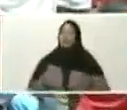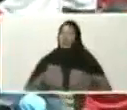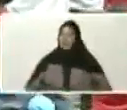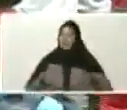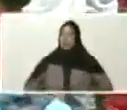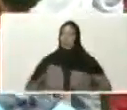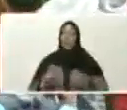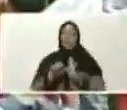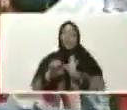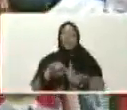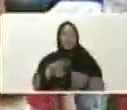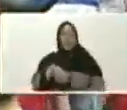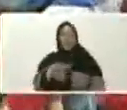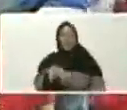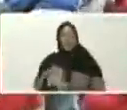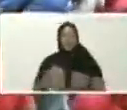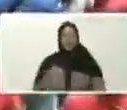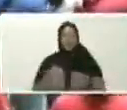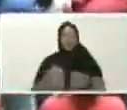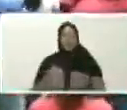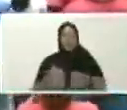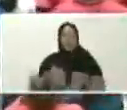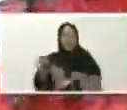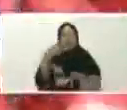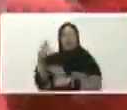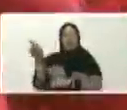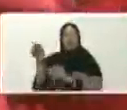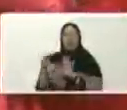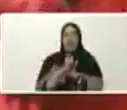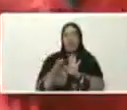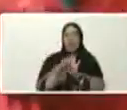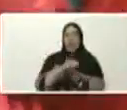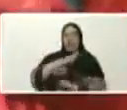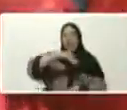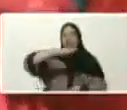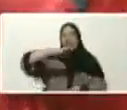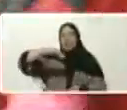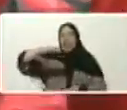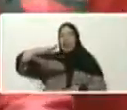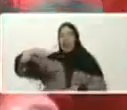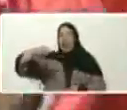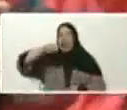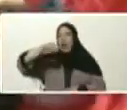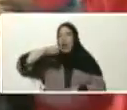¿De dónde eres tú, Greila? De la parroquia Katia Lamar.